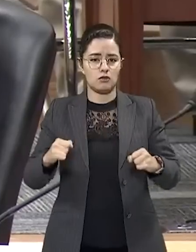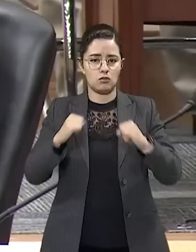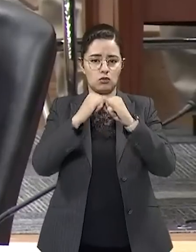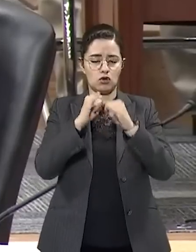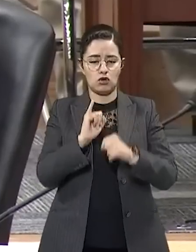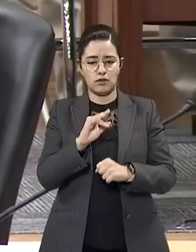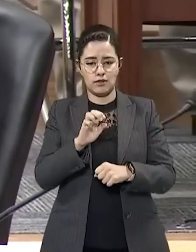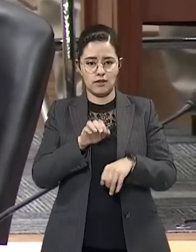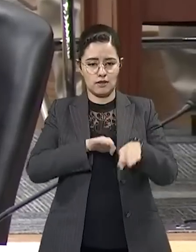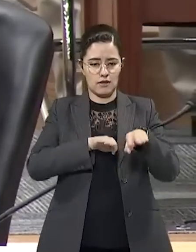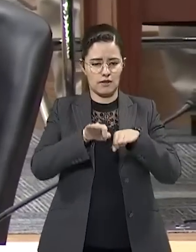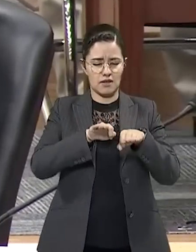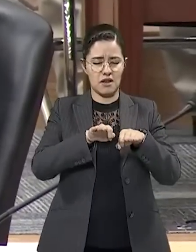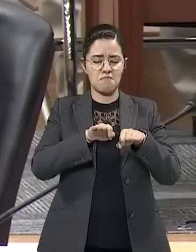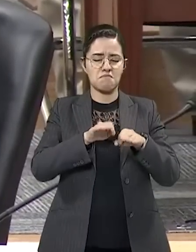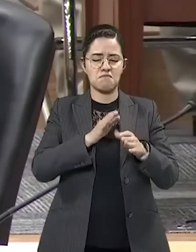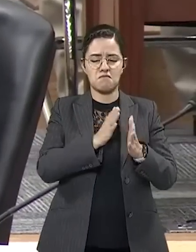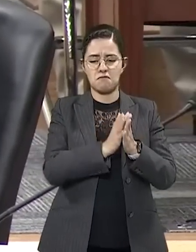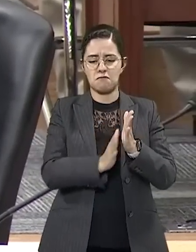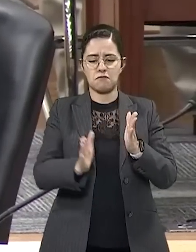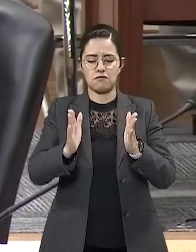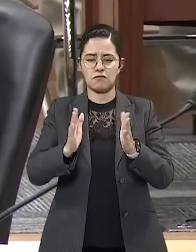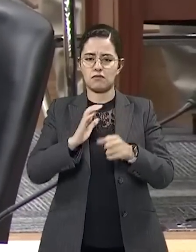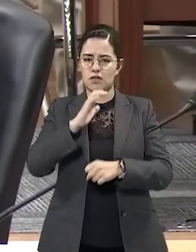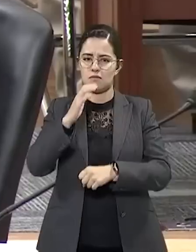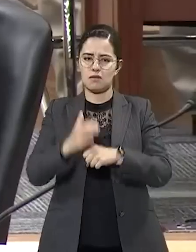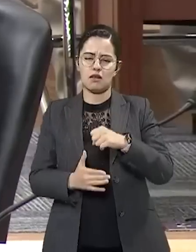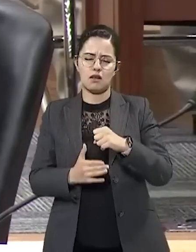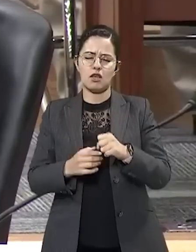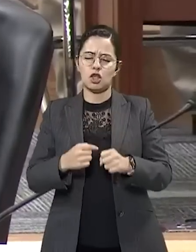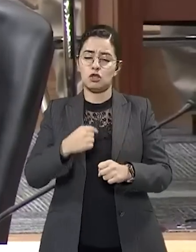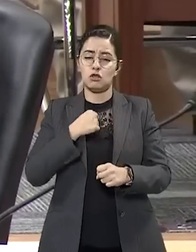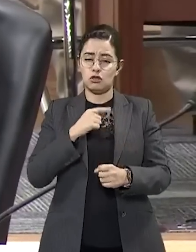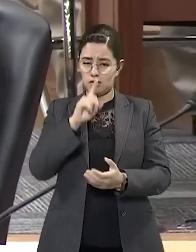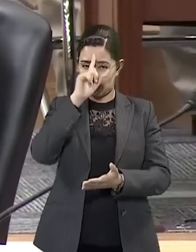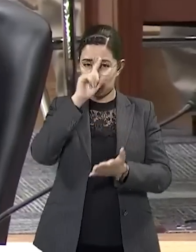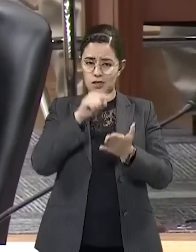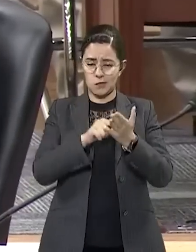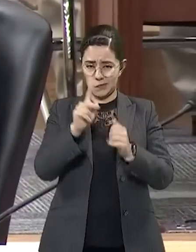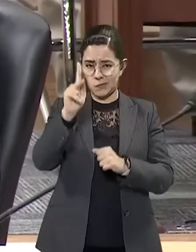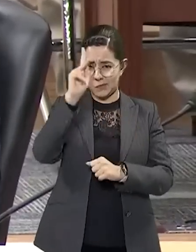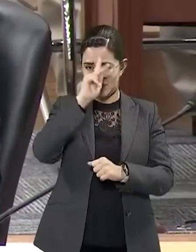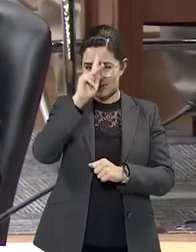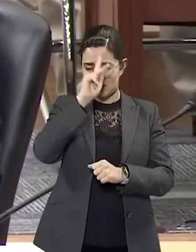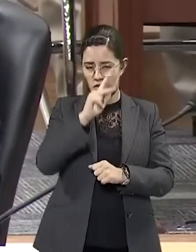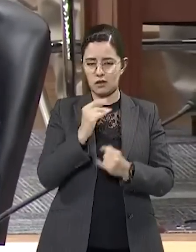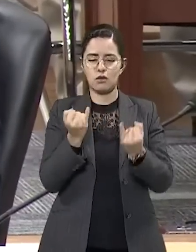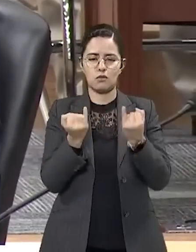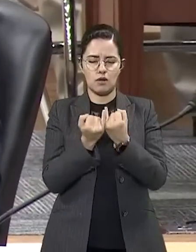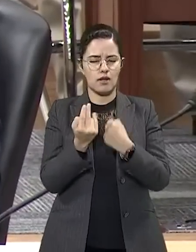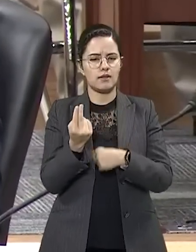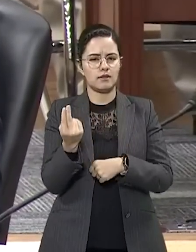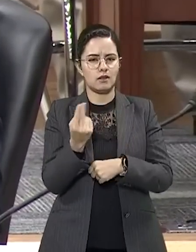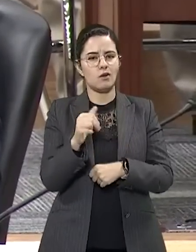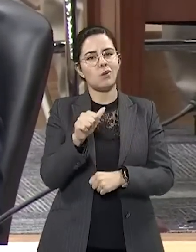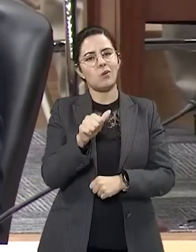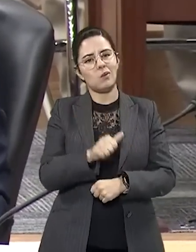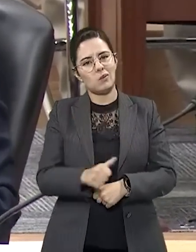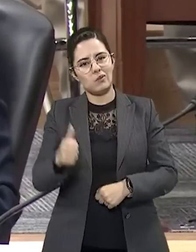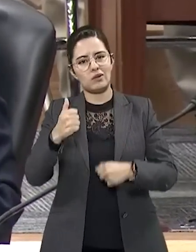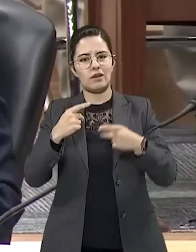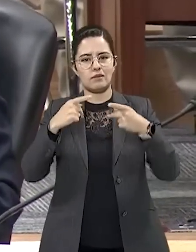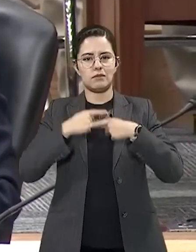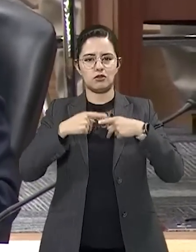al INE y a la democracia mexicana es prudente que además necesario que esta posición sea ocupada por otra